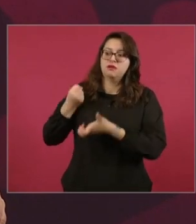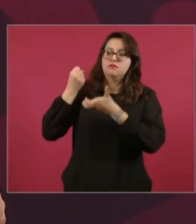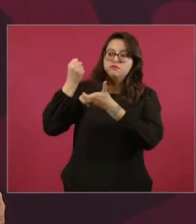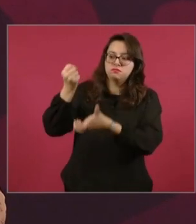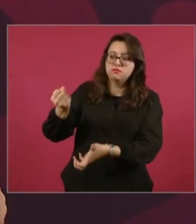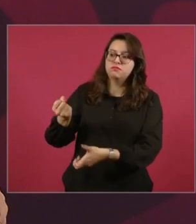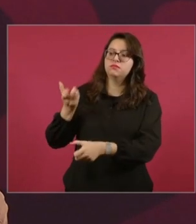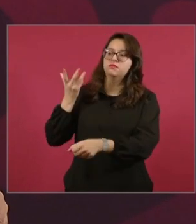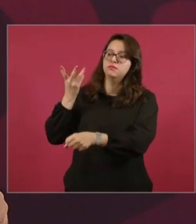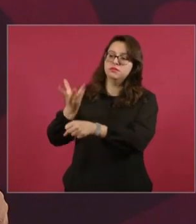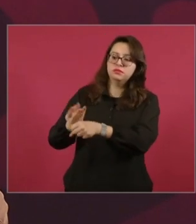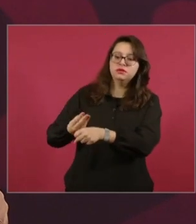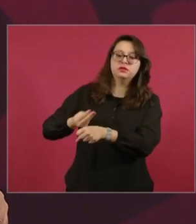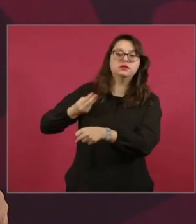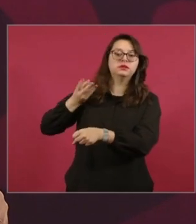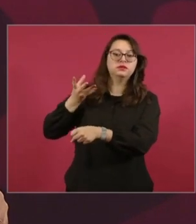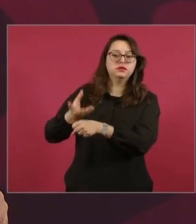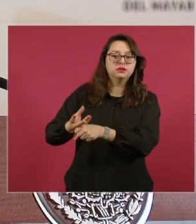inversiones